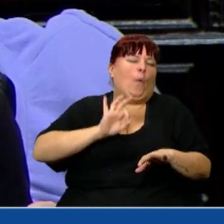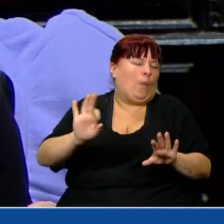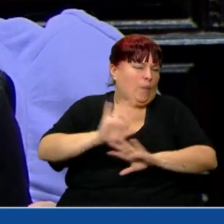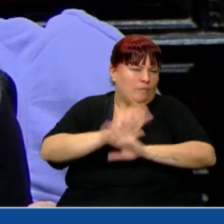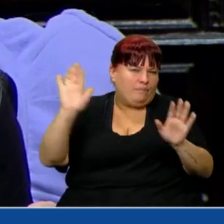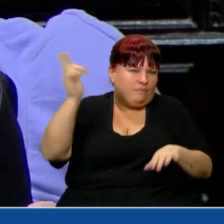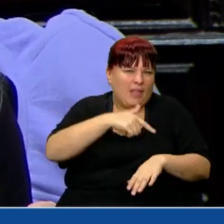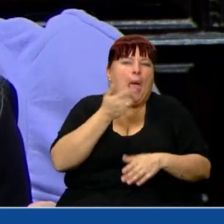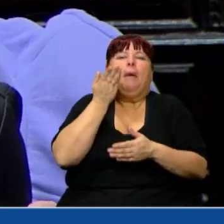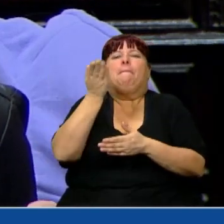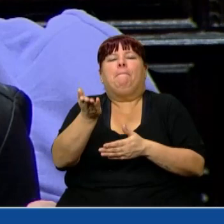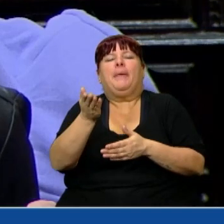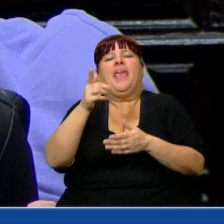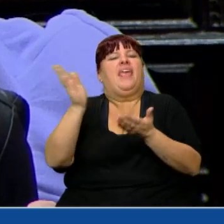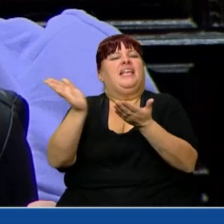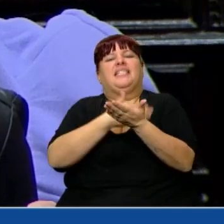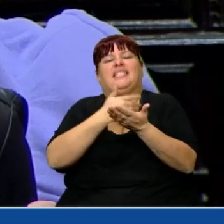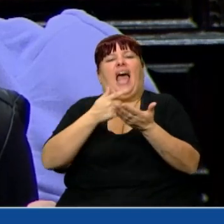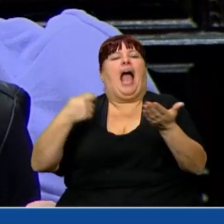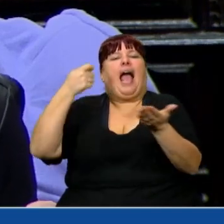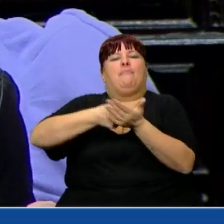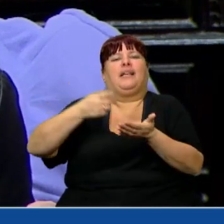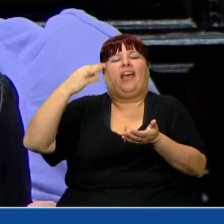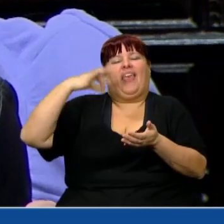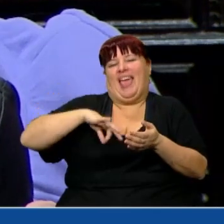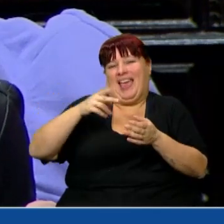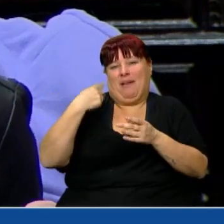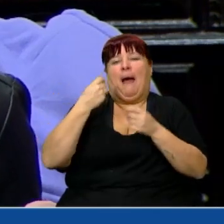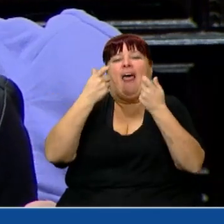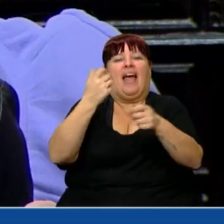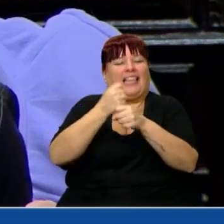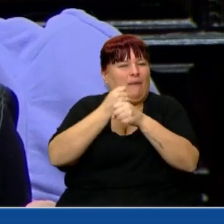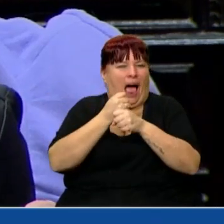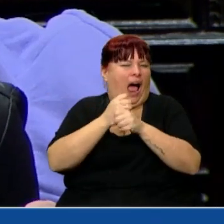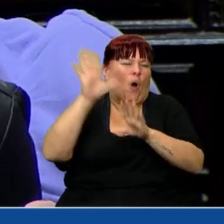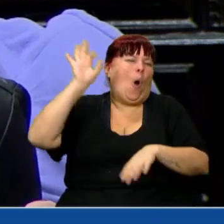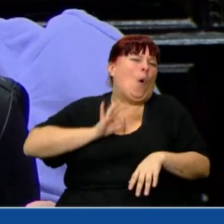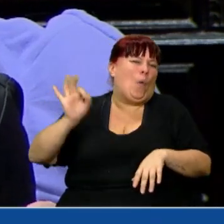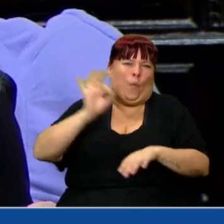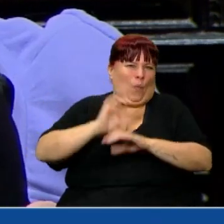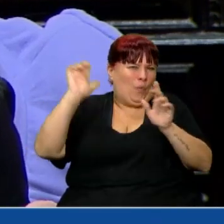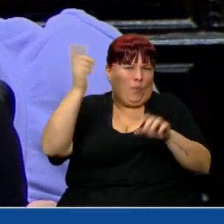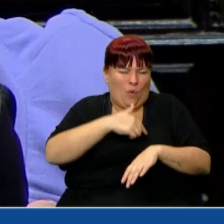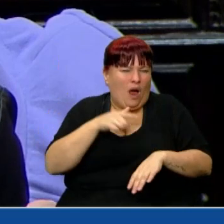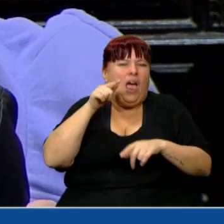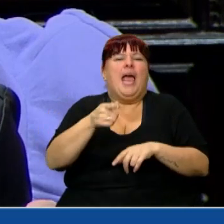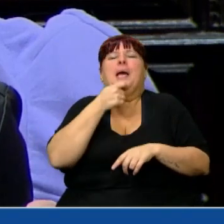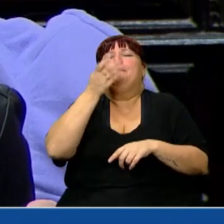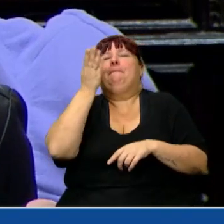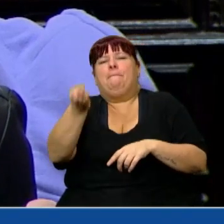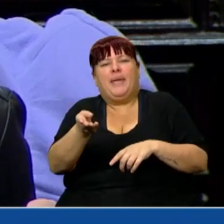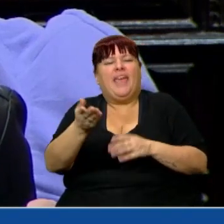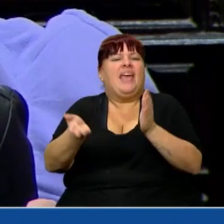vi. Eso de andar pidiendo quita de contribuciones patronales para generar empleo es de lo más antiguo que vimos. Eso de andar